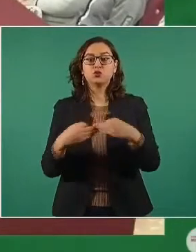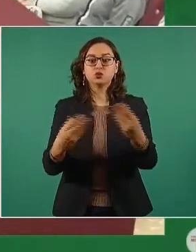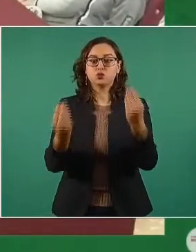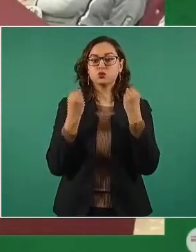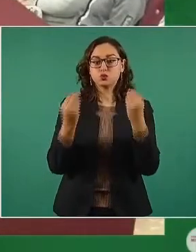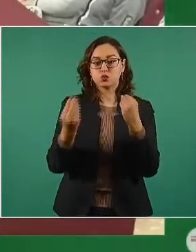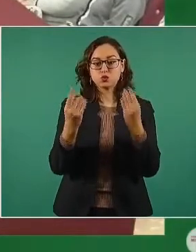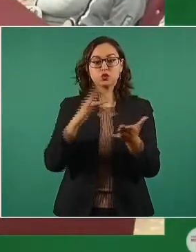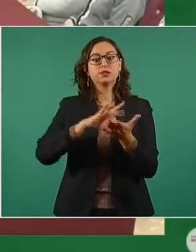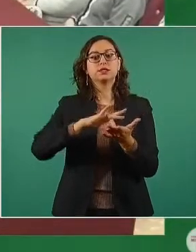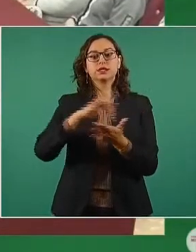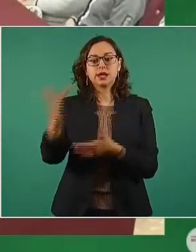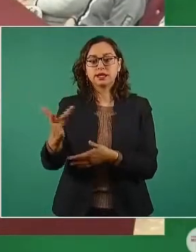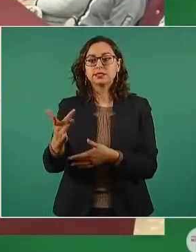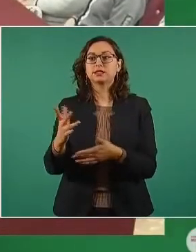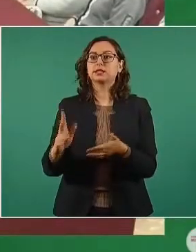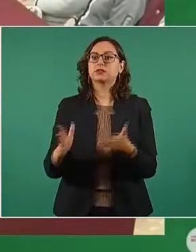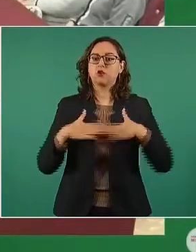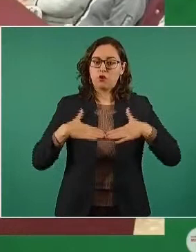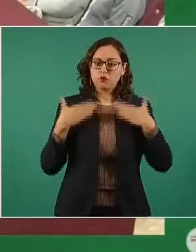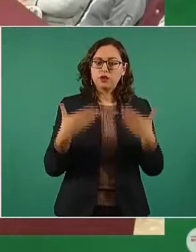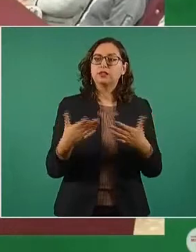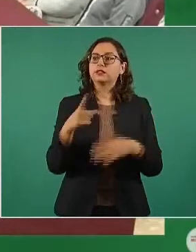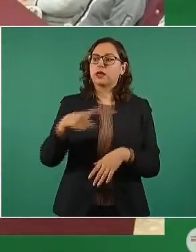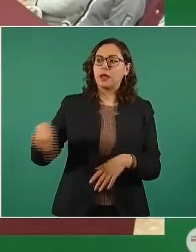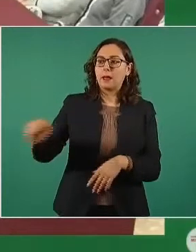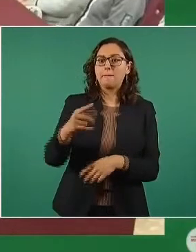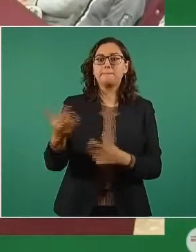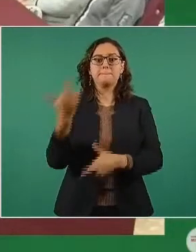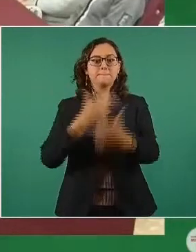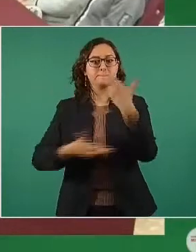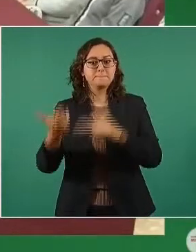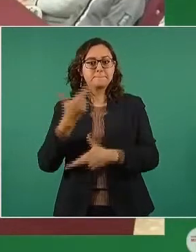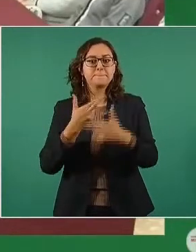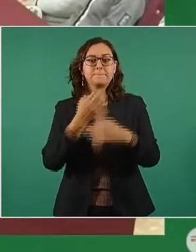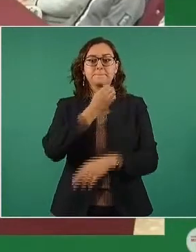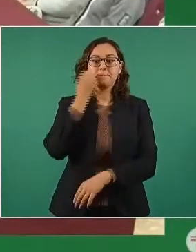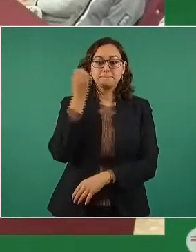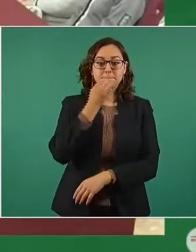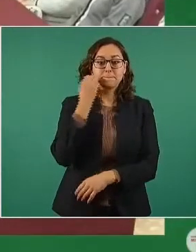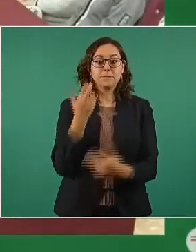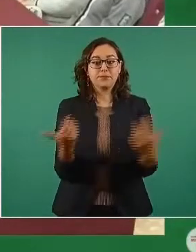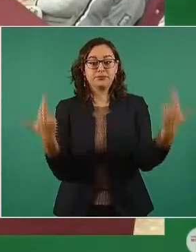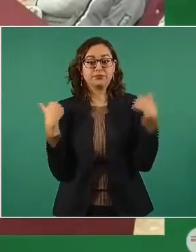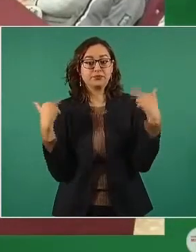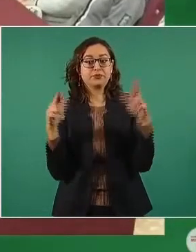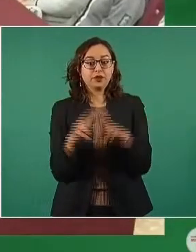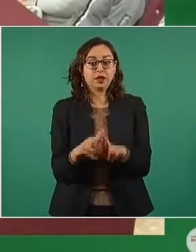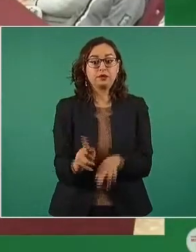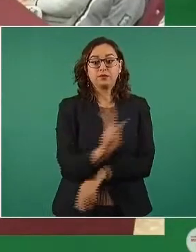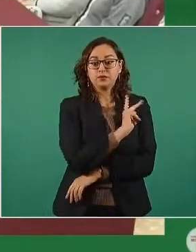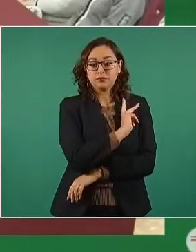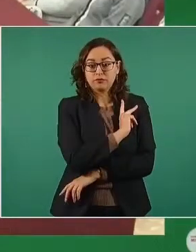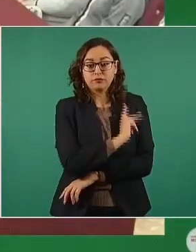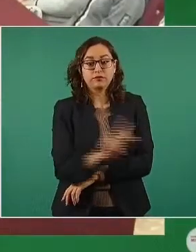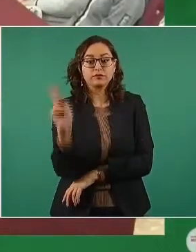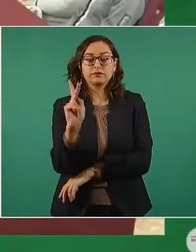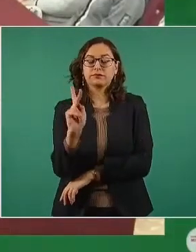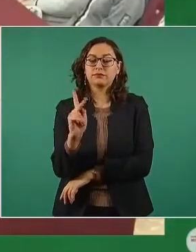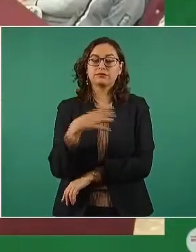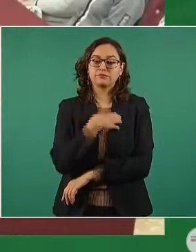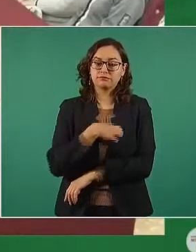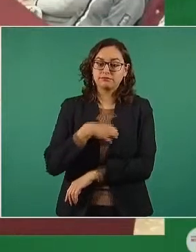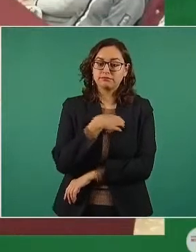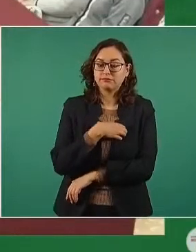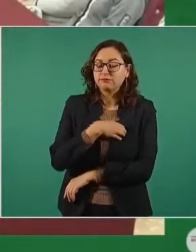hijos a esta y a todas las escuelas. Todo el personal docente está recibiendo con cariño y cuidado